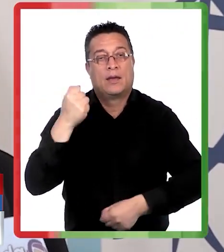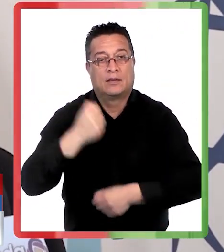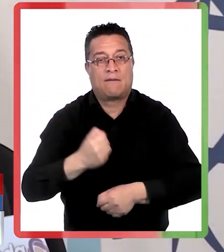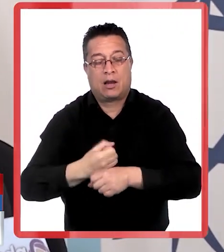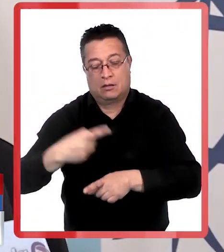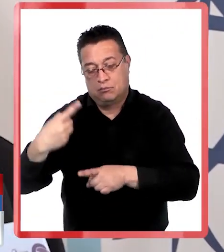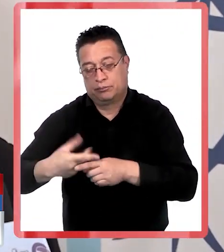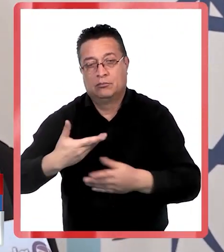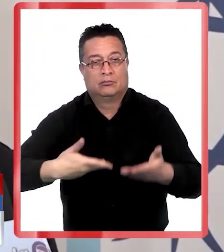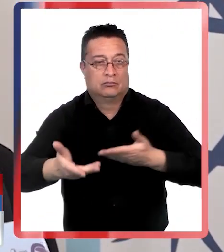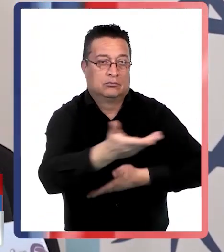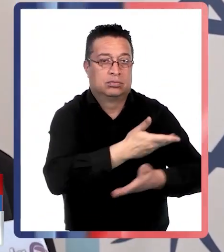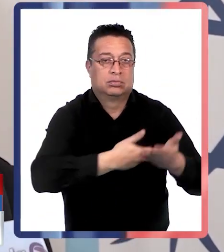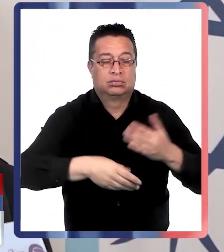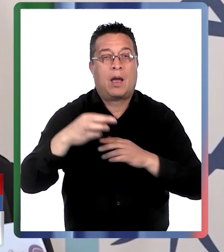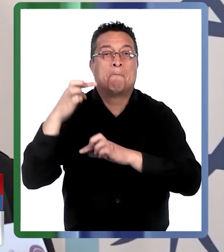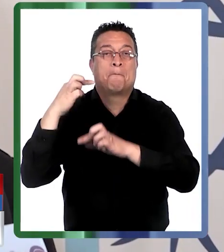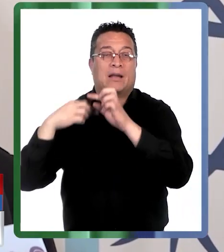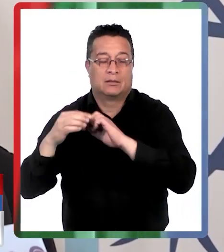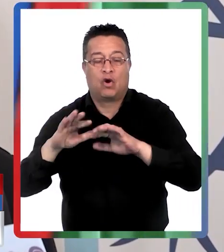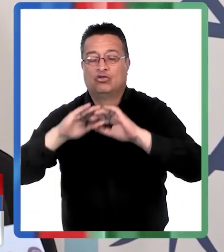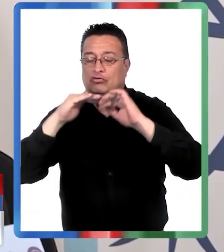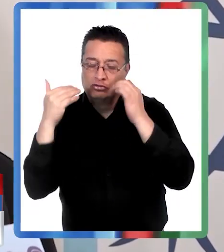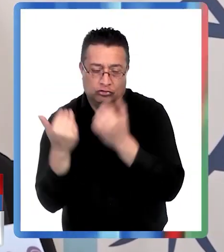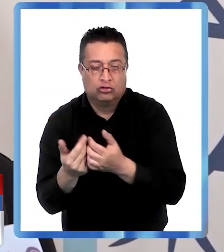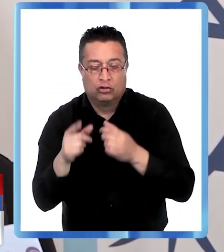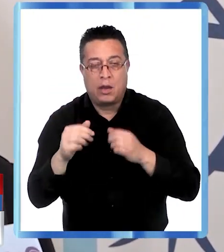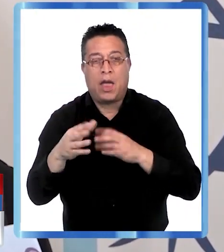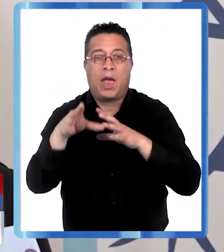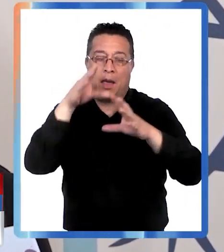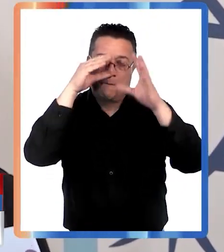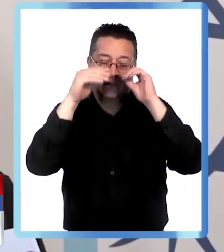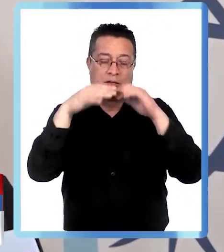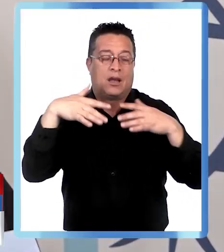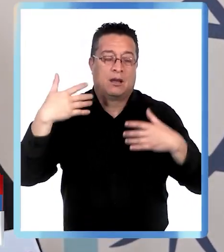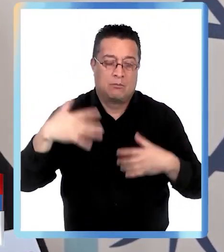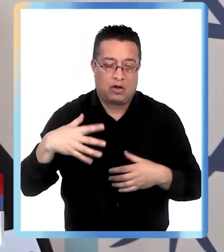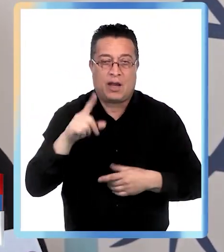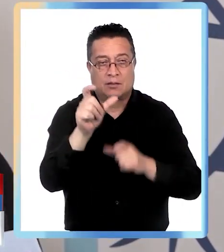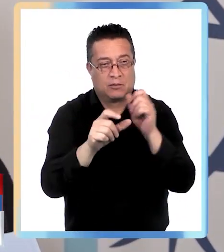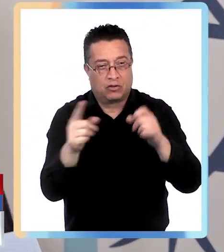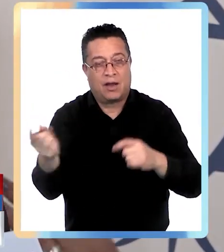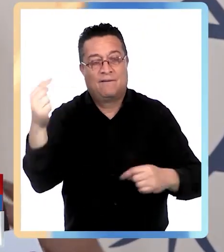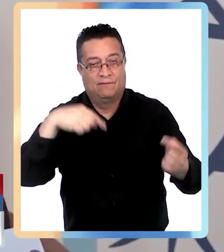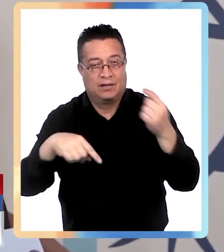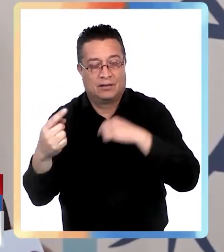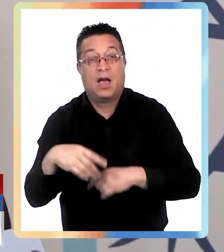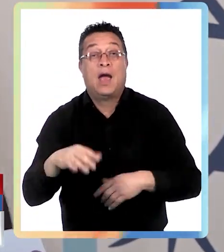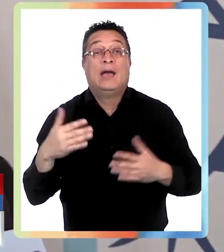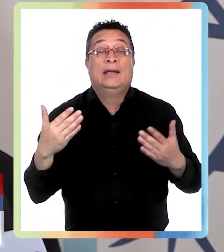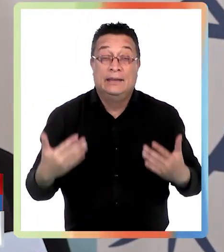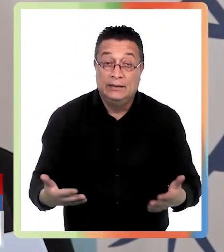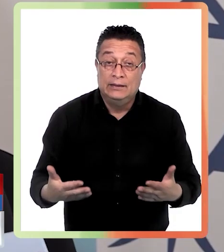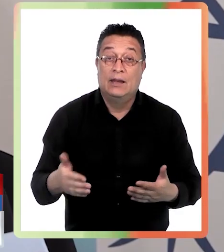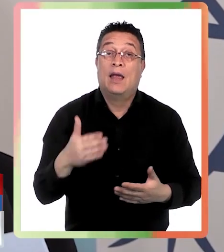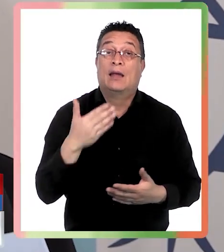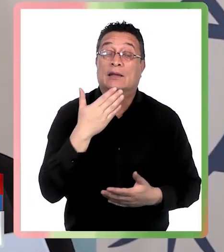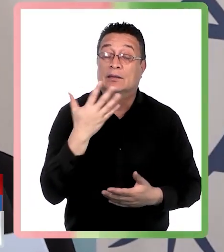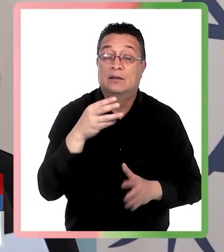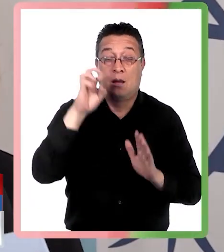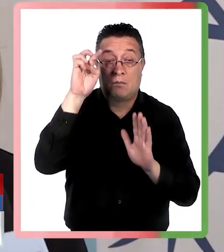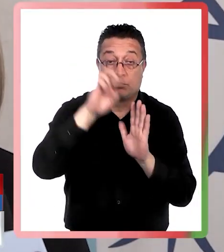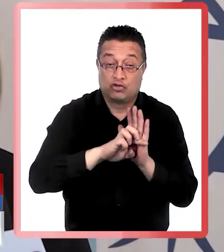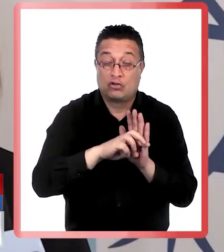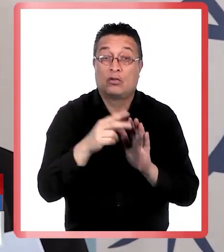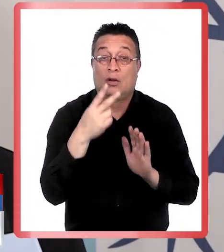colaborativa que todo lo que es el patrimonio material inmaterial sea una experiencia gigante para quienes vengan y que en este caso lo que es el proyecto